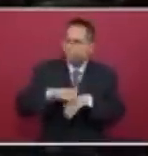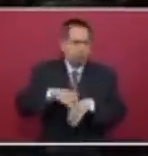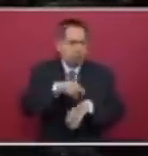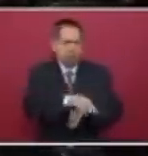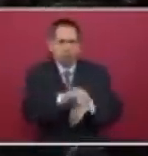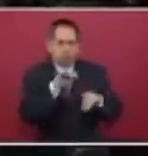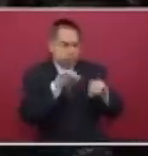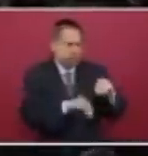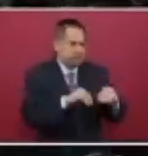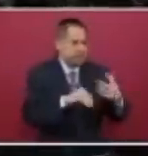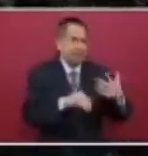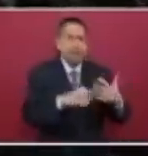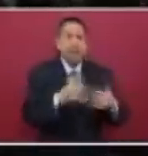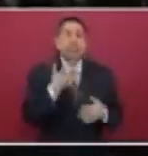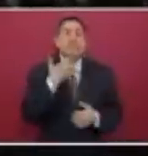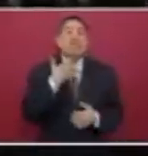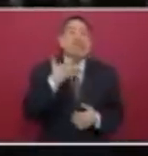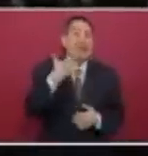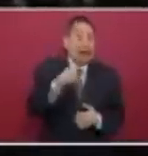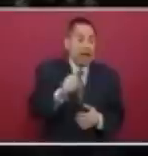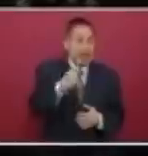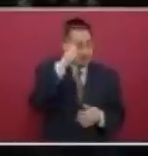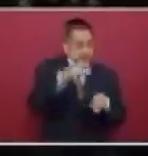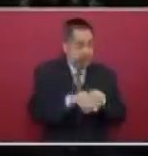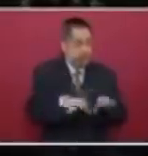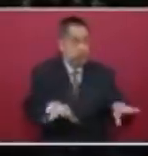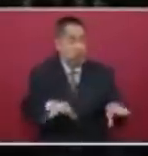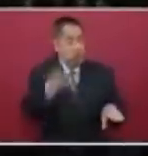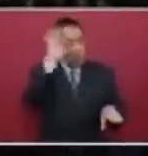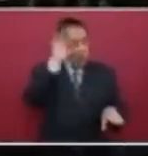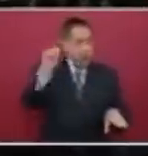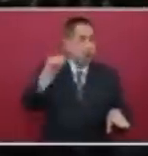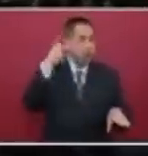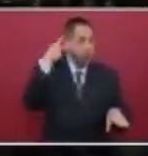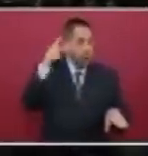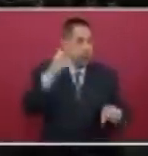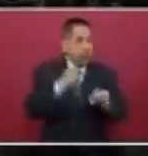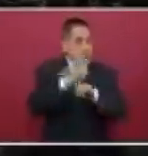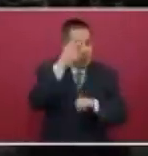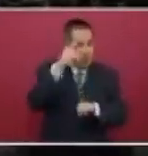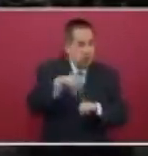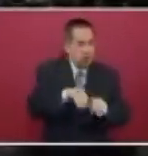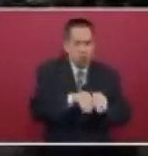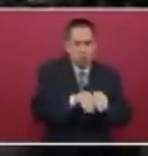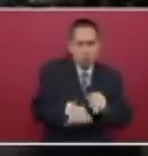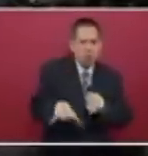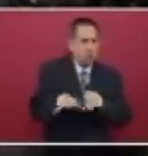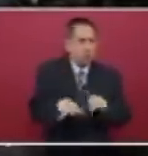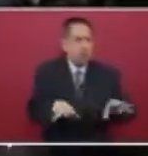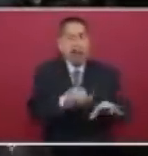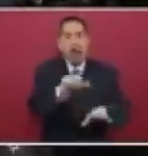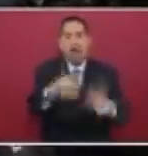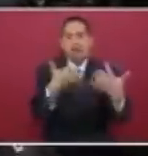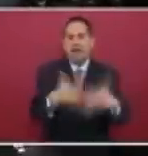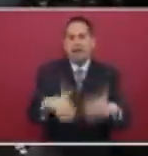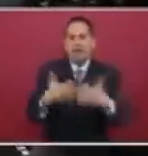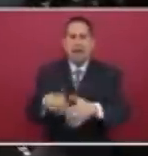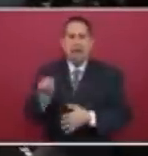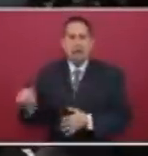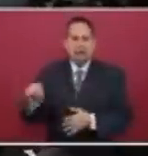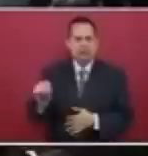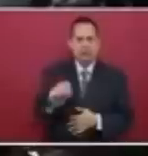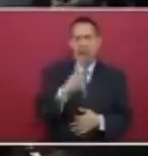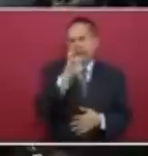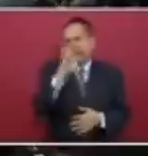de suministro de gas natural en morelos puebla y el estado de méxico para alimentar zonas industriales de la región así